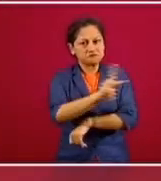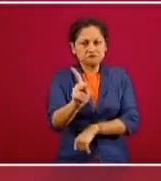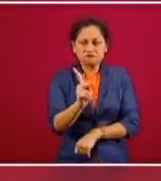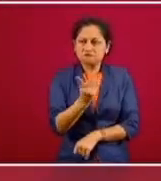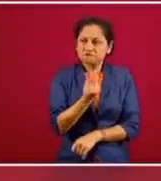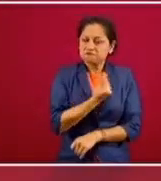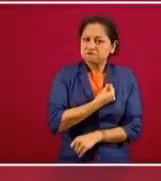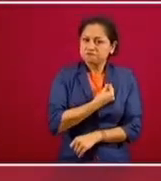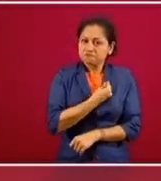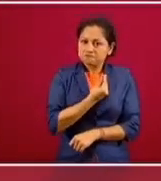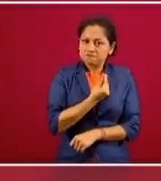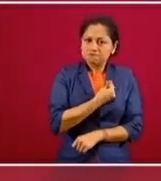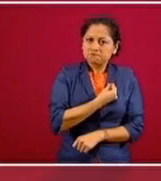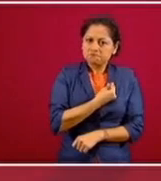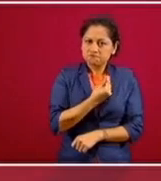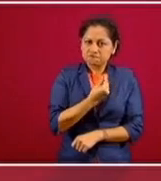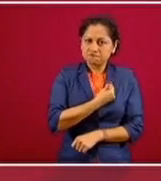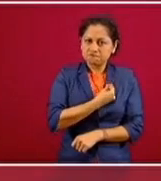Están